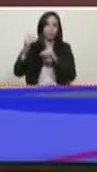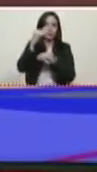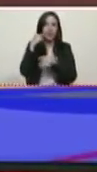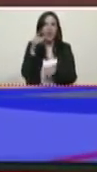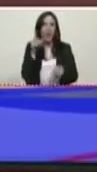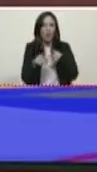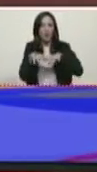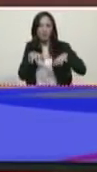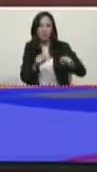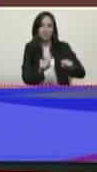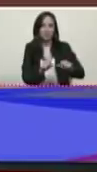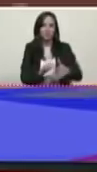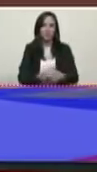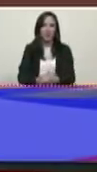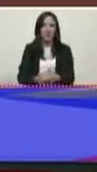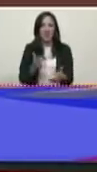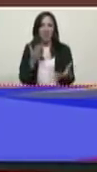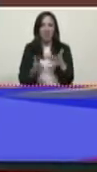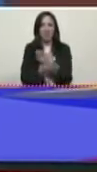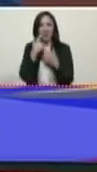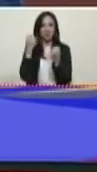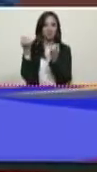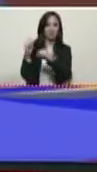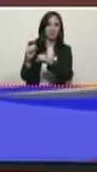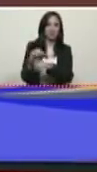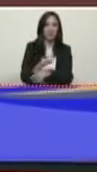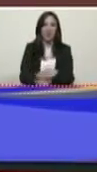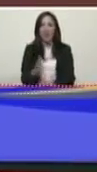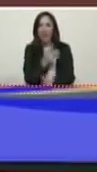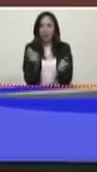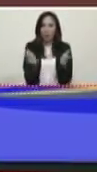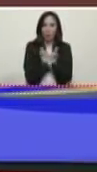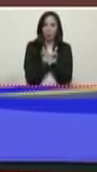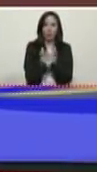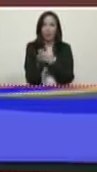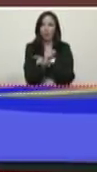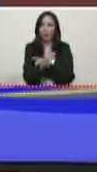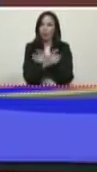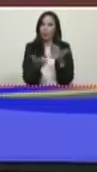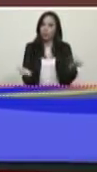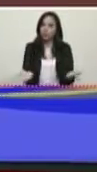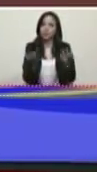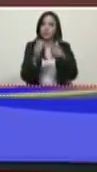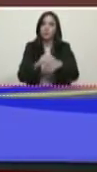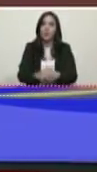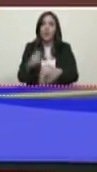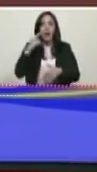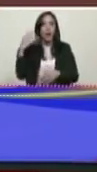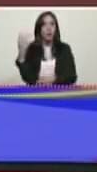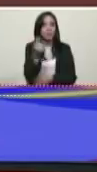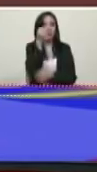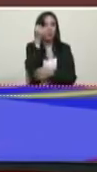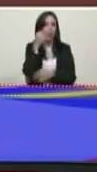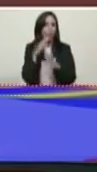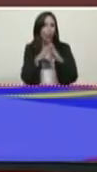a la modorra a la indolencia al minimalismo y lograr